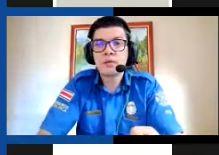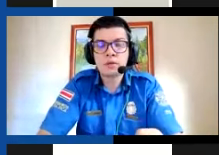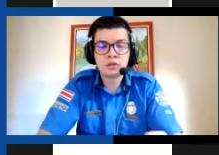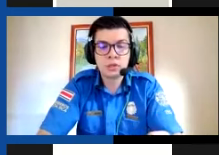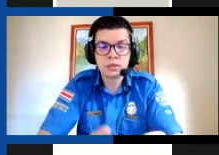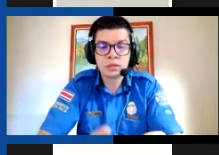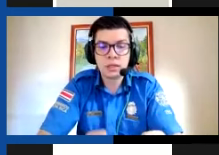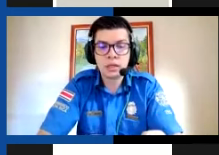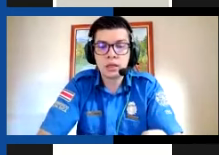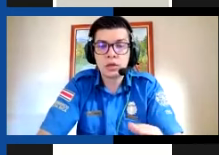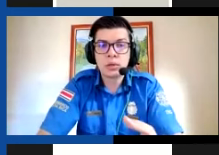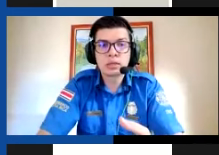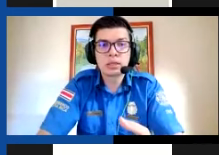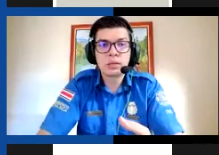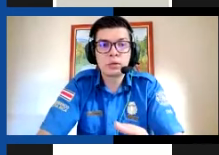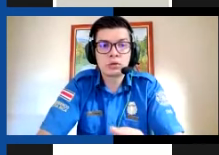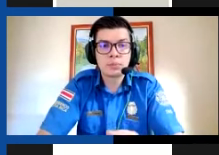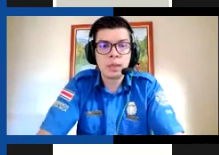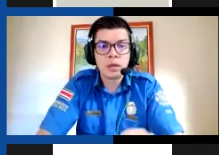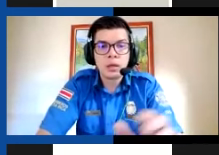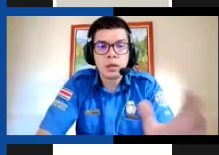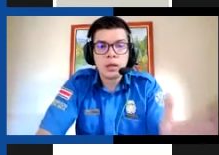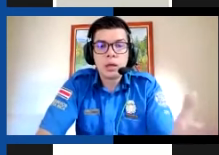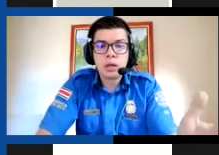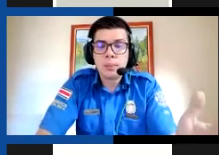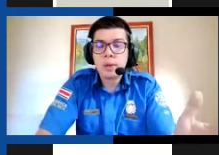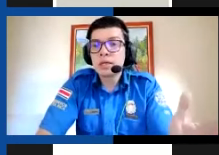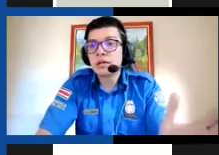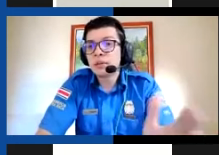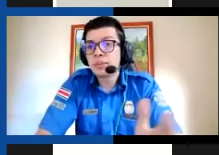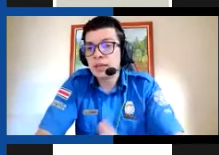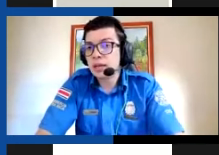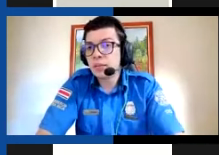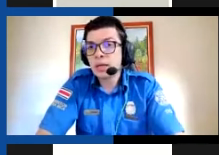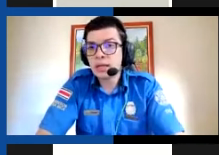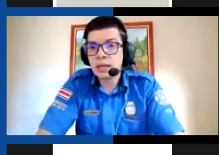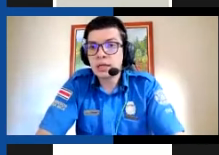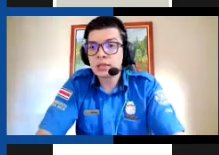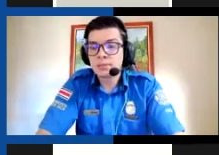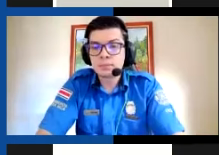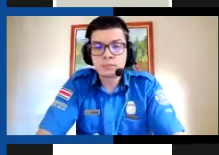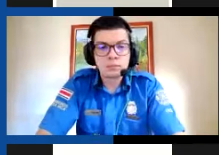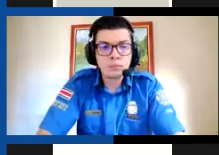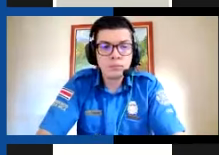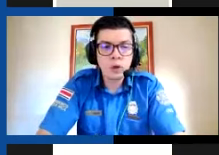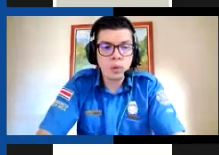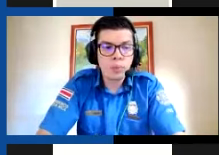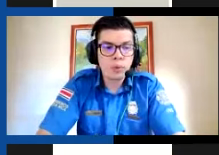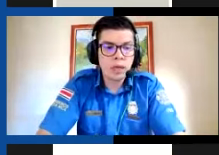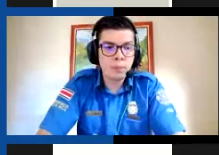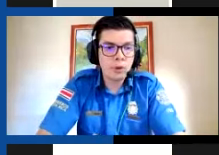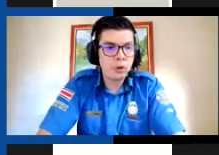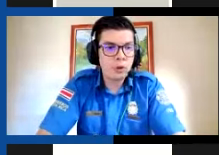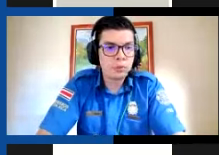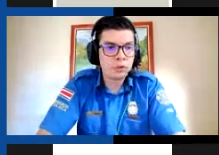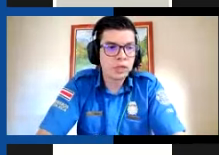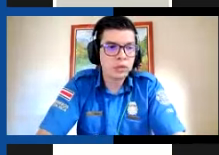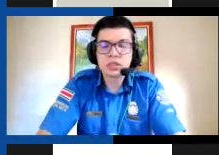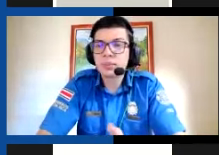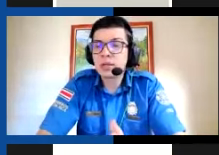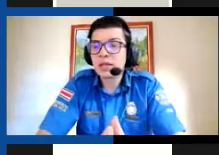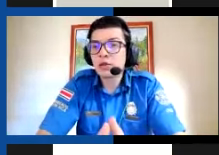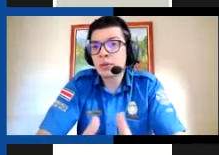del edificio es 90 centímetros. Para ya recipientes más grandes, como por ejemplo, no